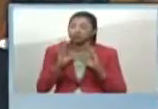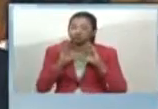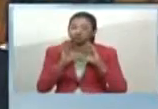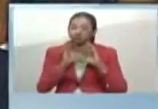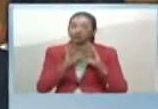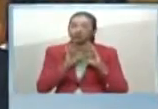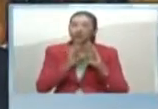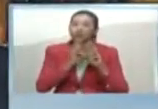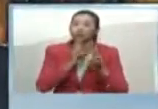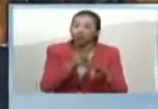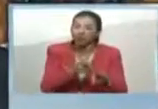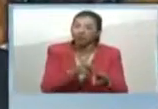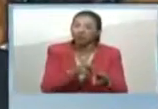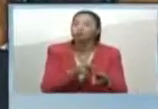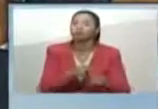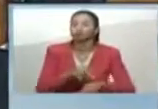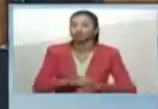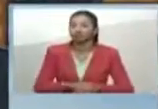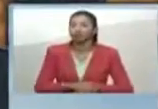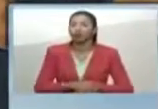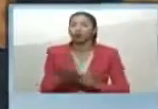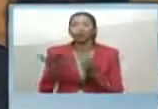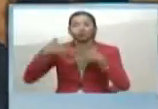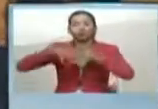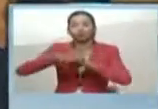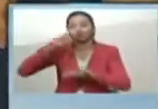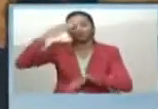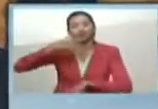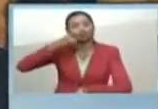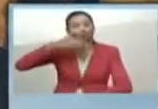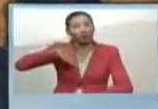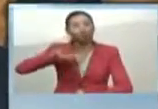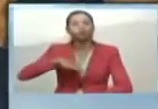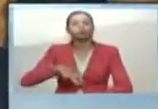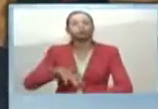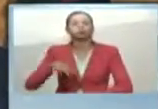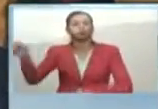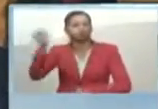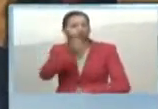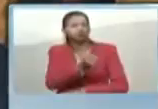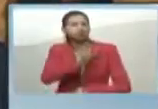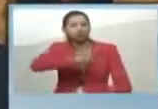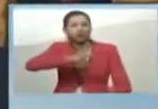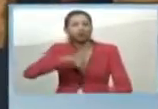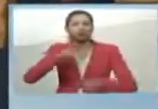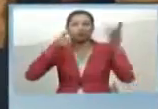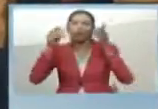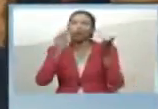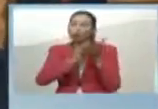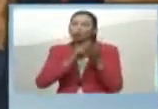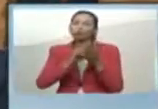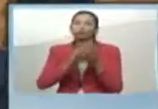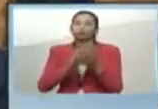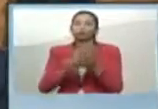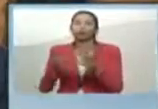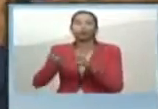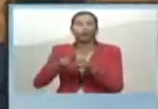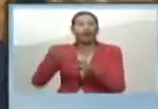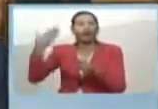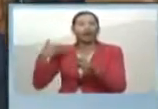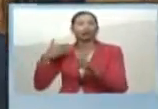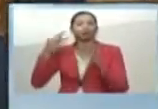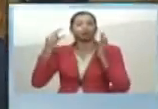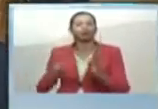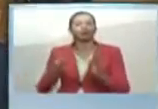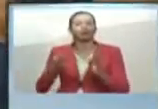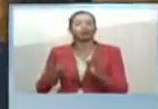unidad cívico-militar, restituyó el hilo constitucional a su presidente, Hugo Chávez, y a todos los poderes establecidos,